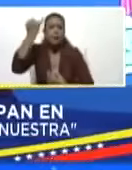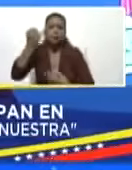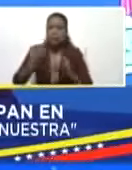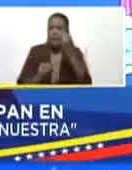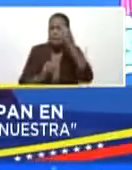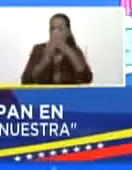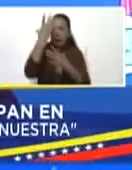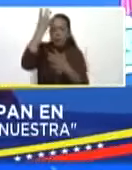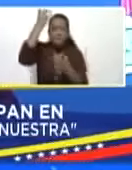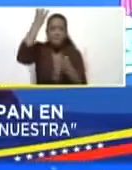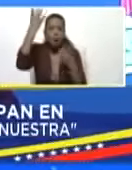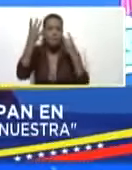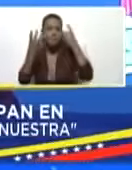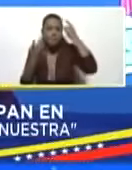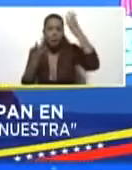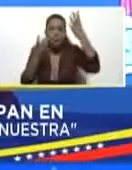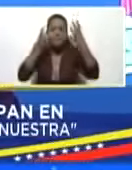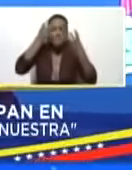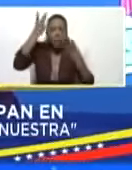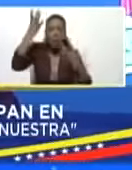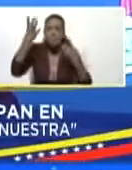Crear.